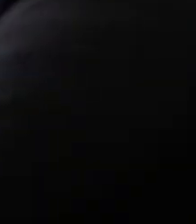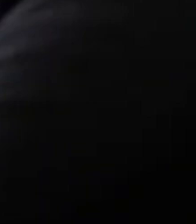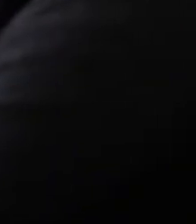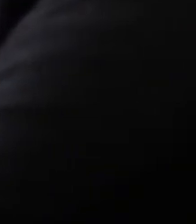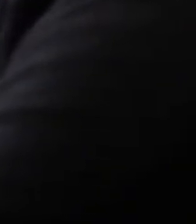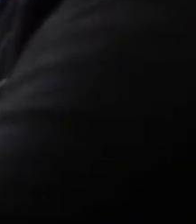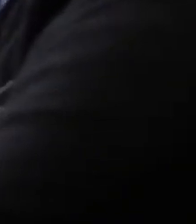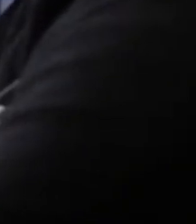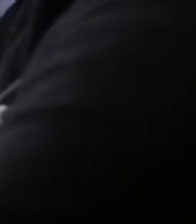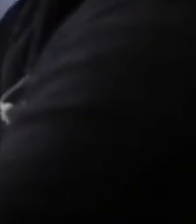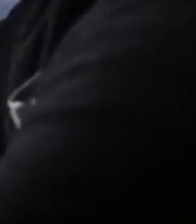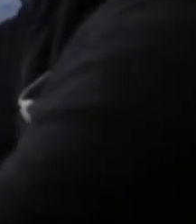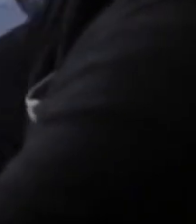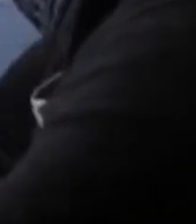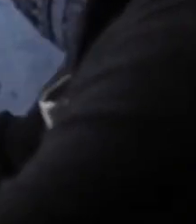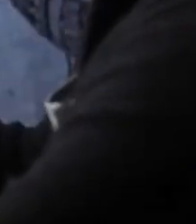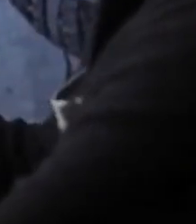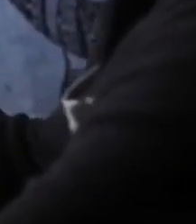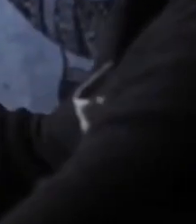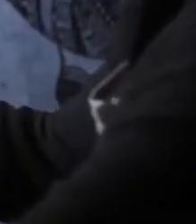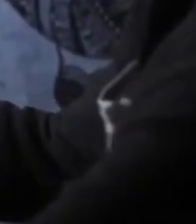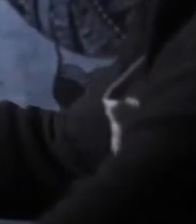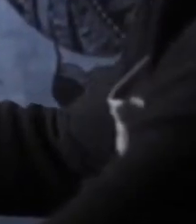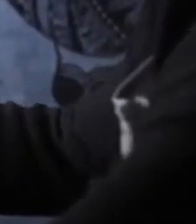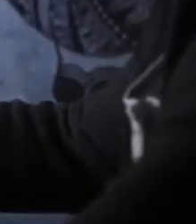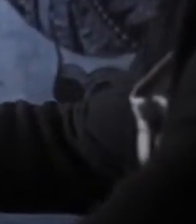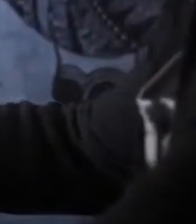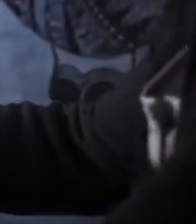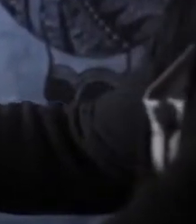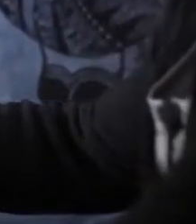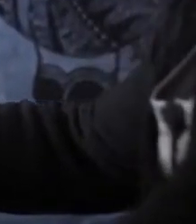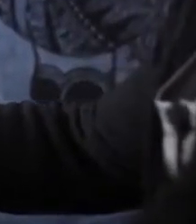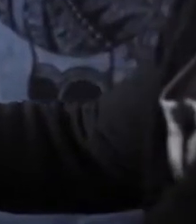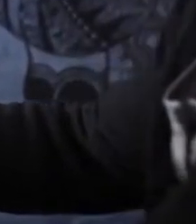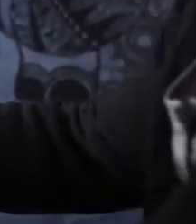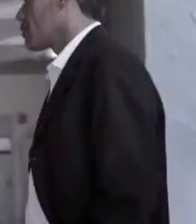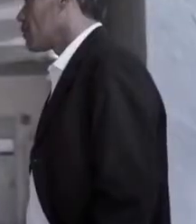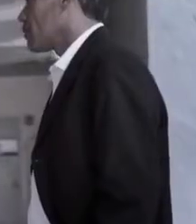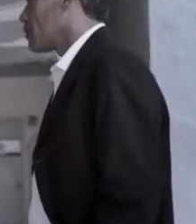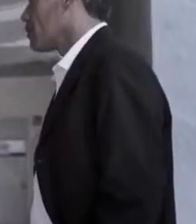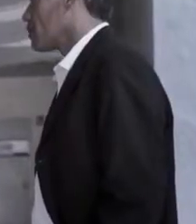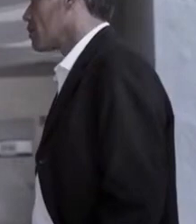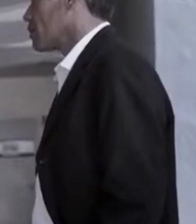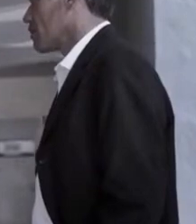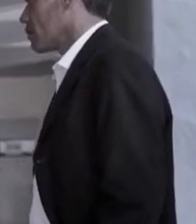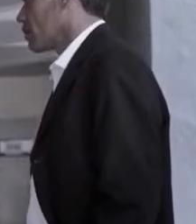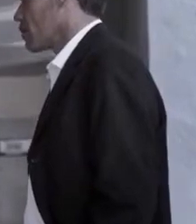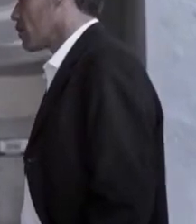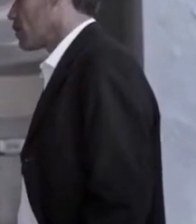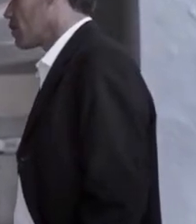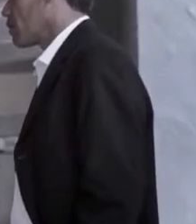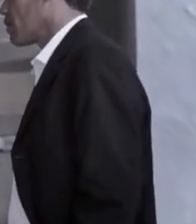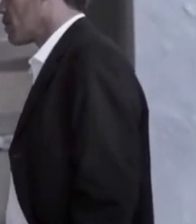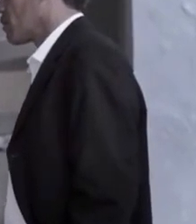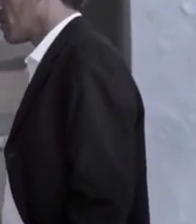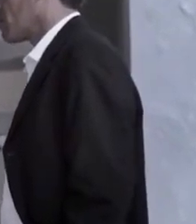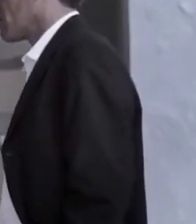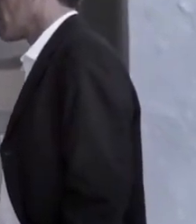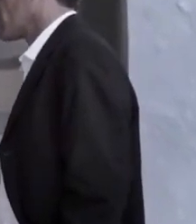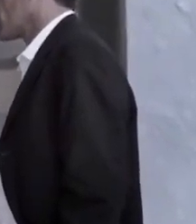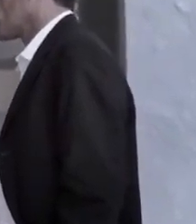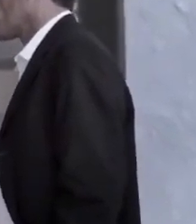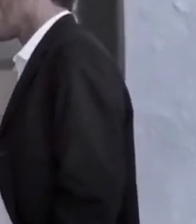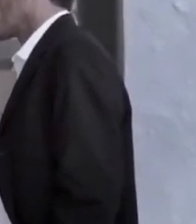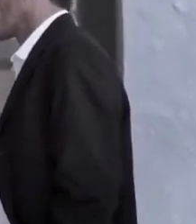tanto. No es una tontería. Yo ya pasé por ahí y no fue fácil. Maestro, maestra, no tienes que poder